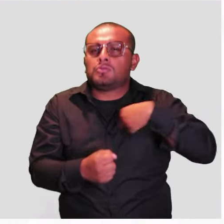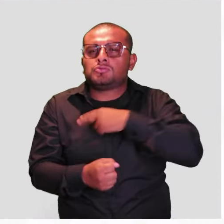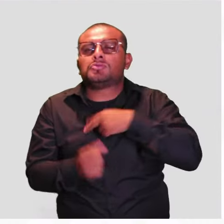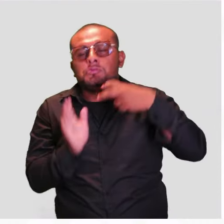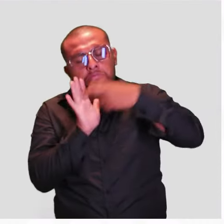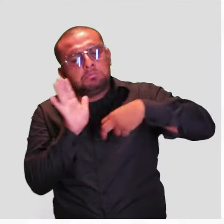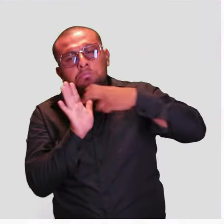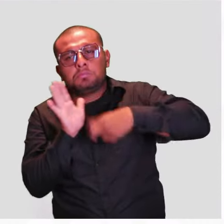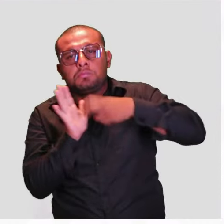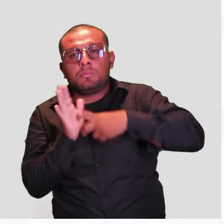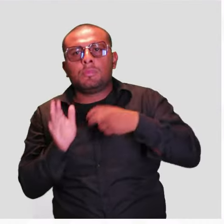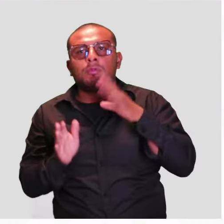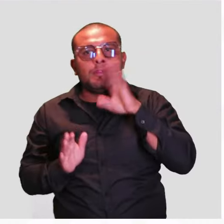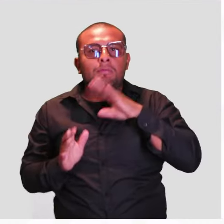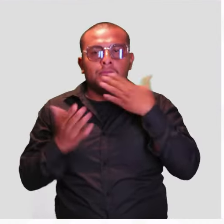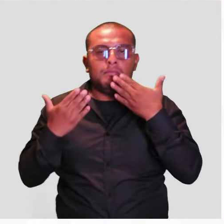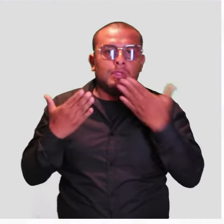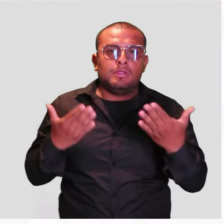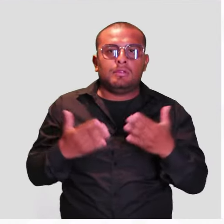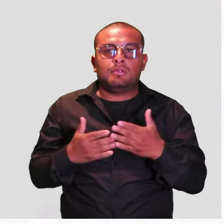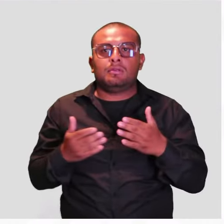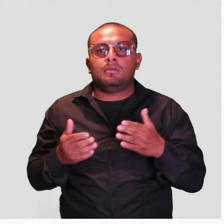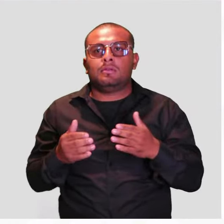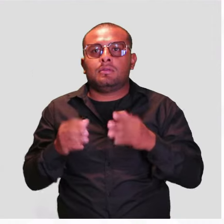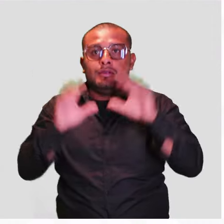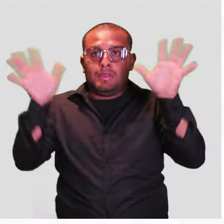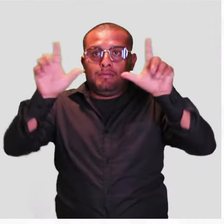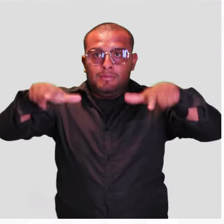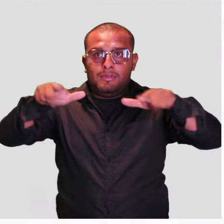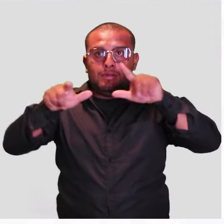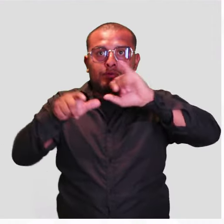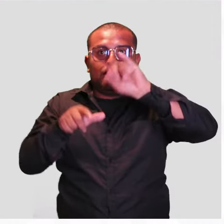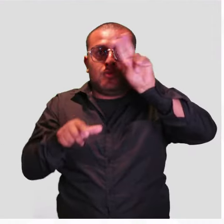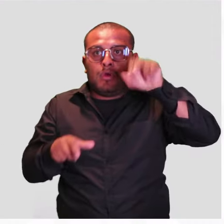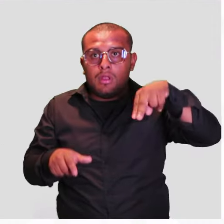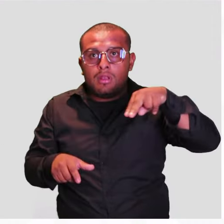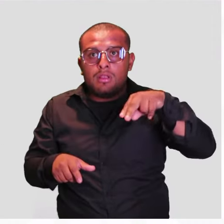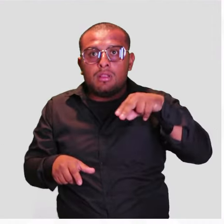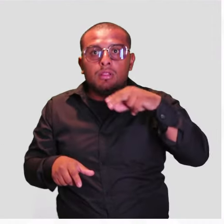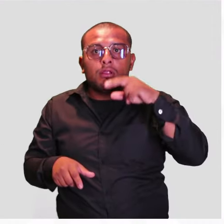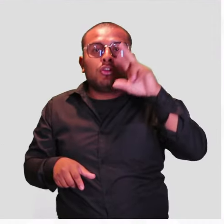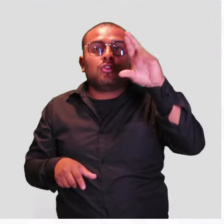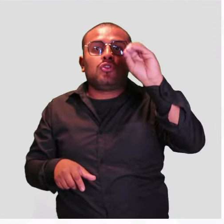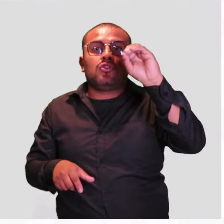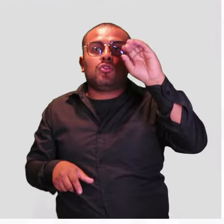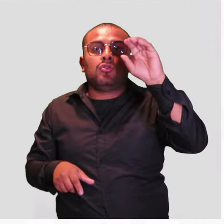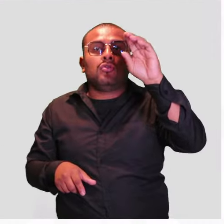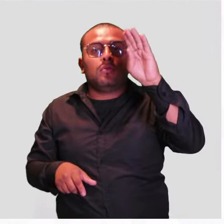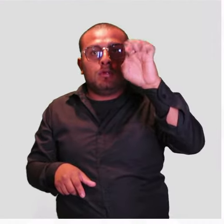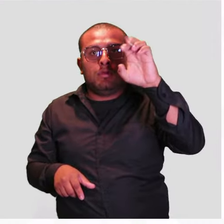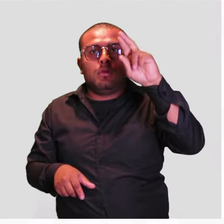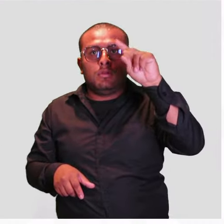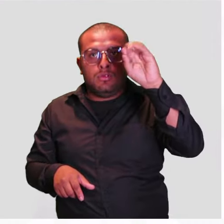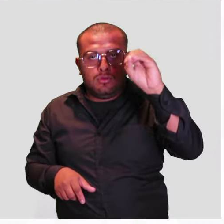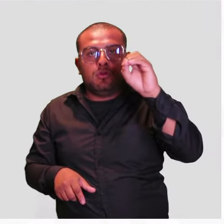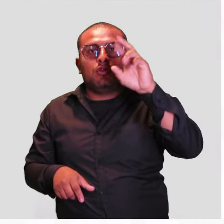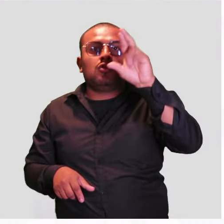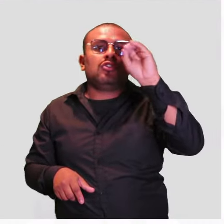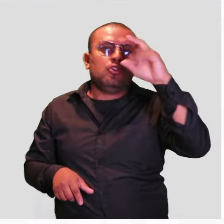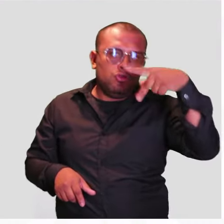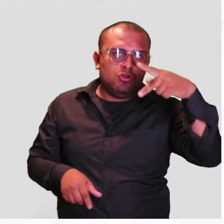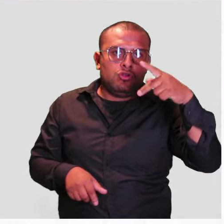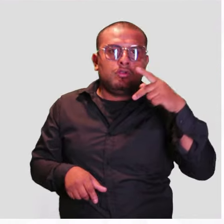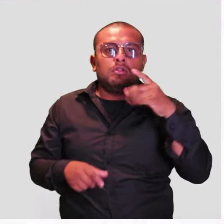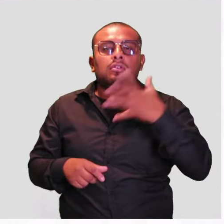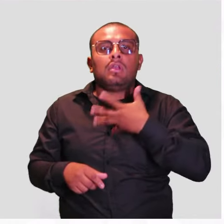inscrito al candidato Juan Rock de Querétaro Seguro. Candidato, le tiene usted 3 minutos en esta bolsa de tiempo